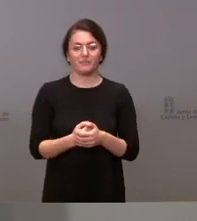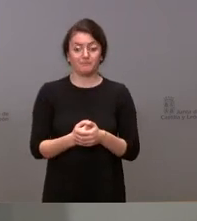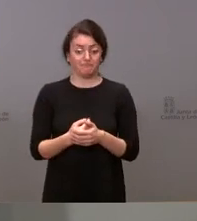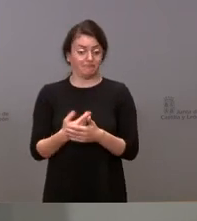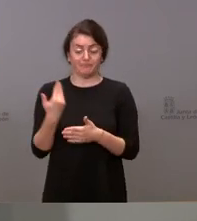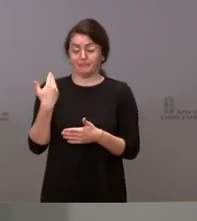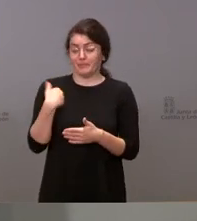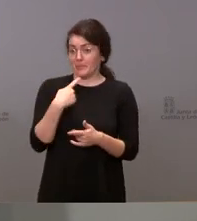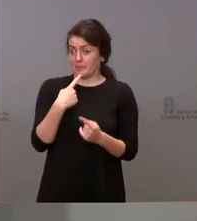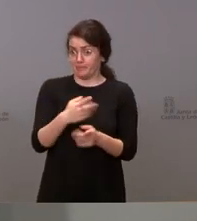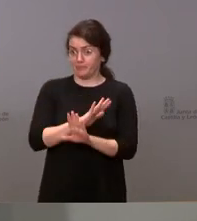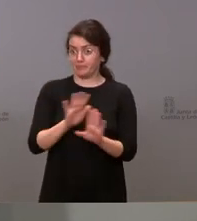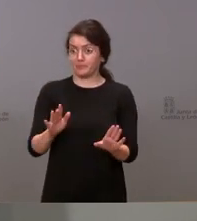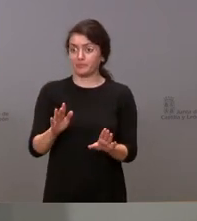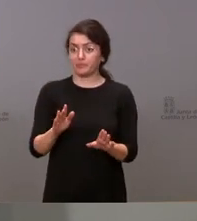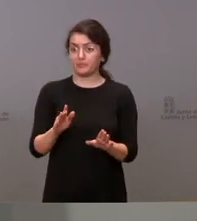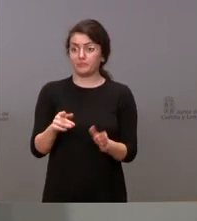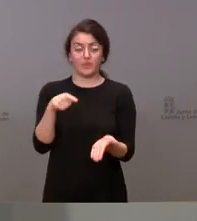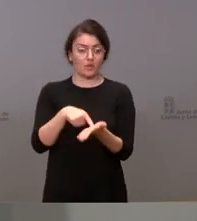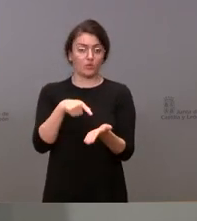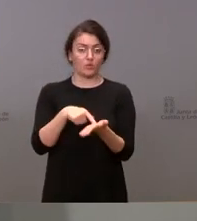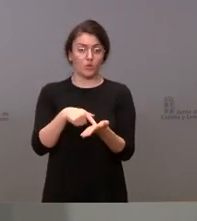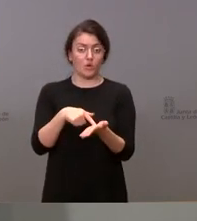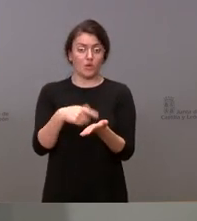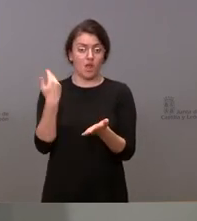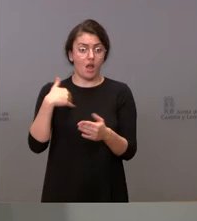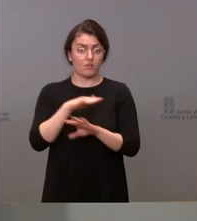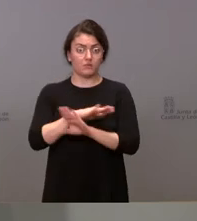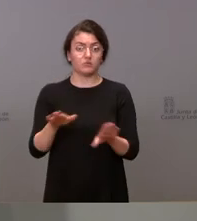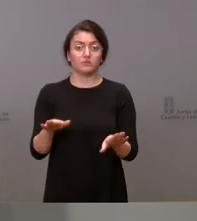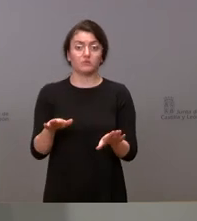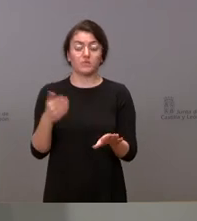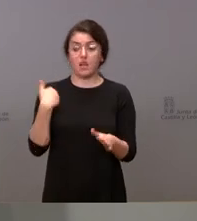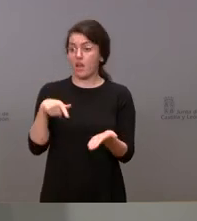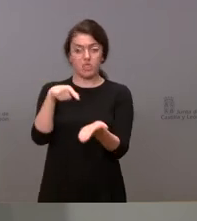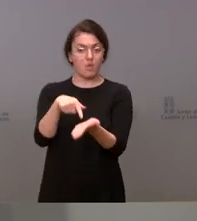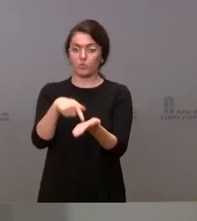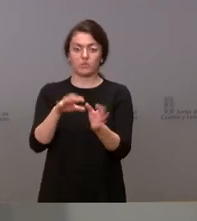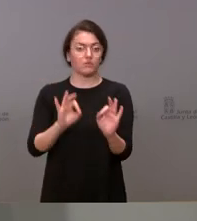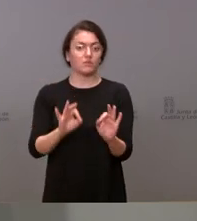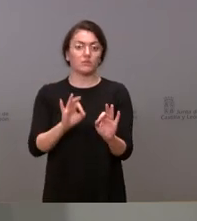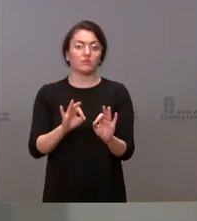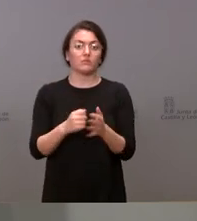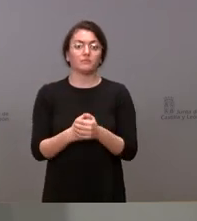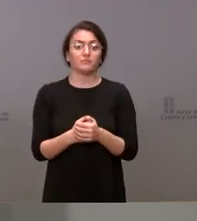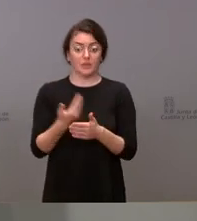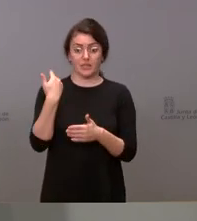Dicho esto, insisto, esto ya está. Ya está demostrado, ya se